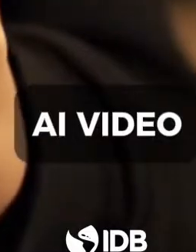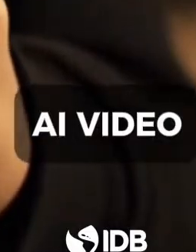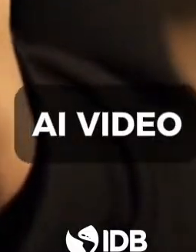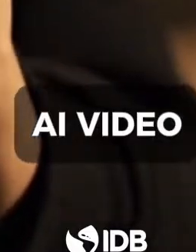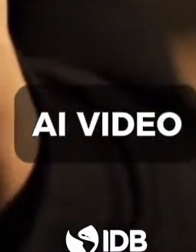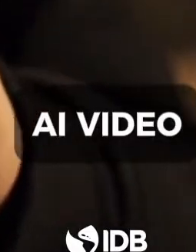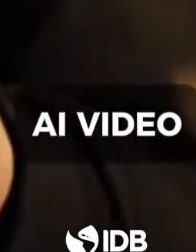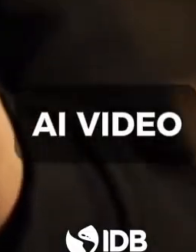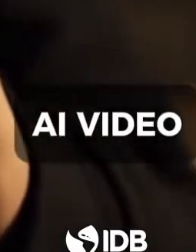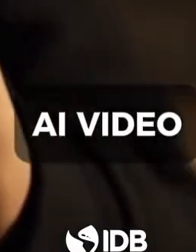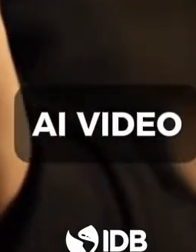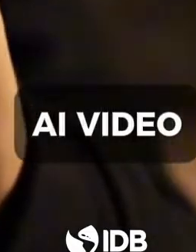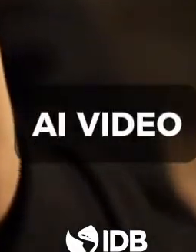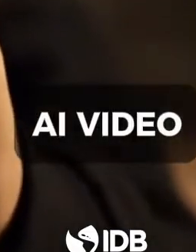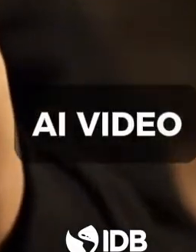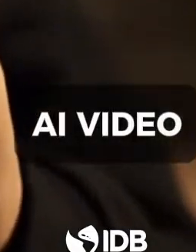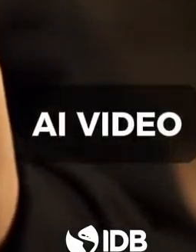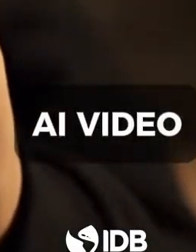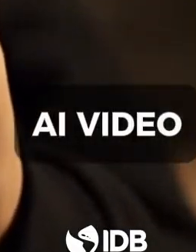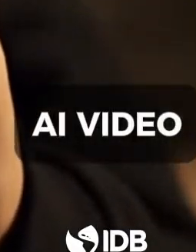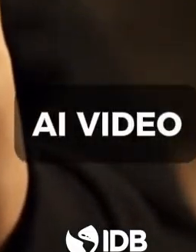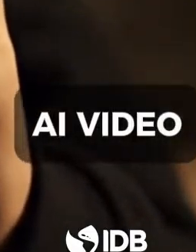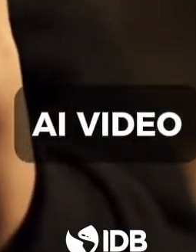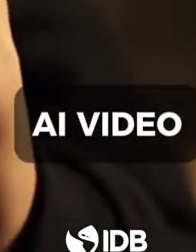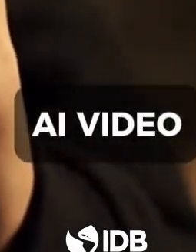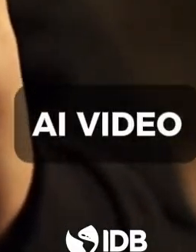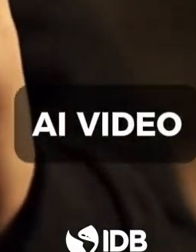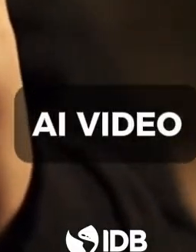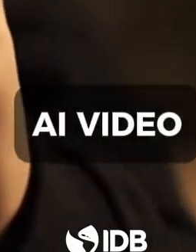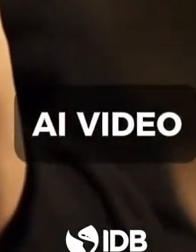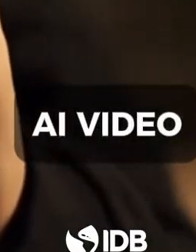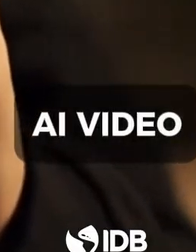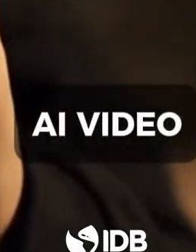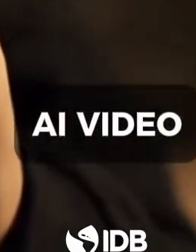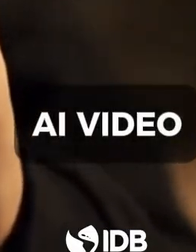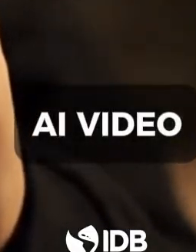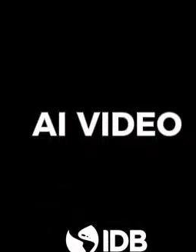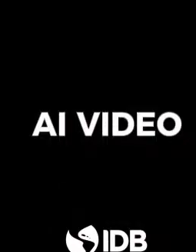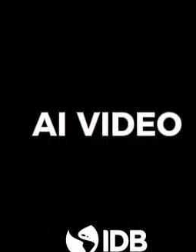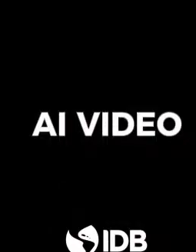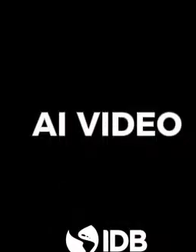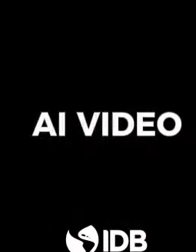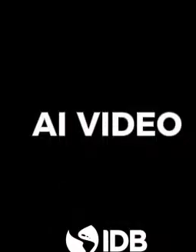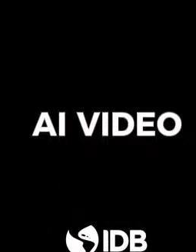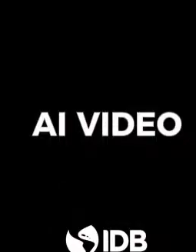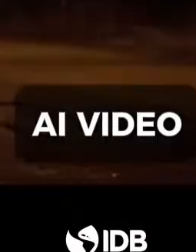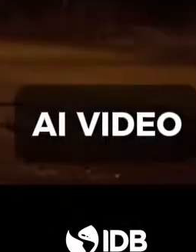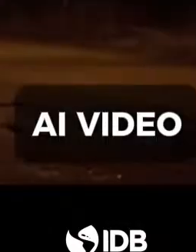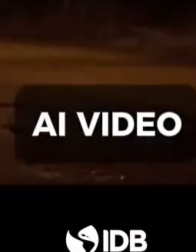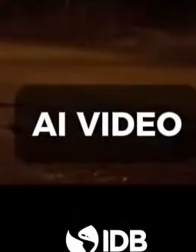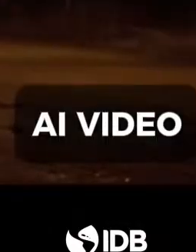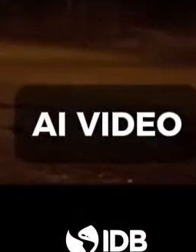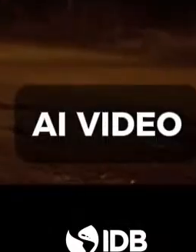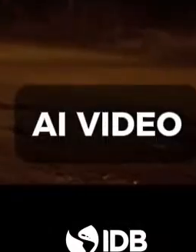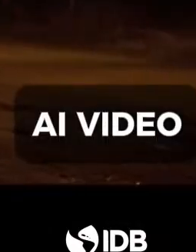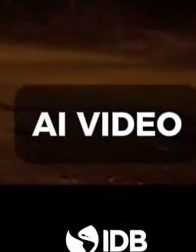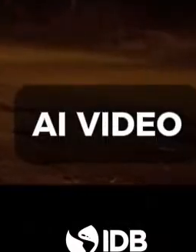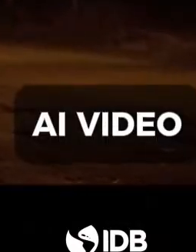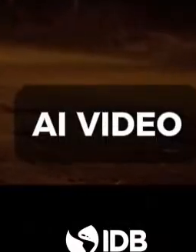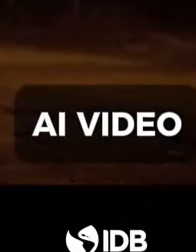say, don't need to learn how to code anymore. Just math, just biology. ¿A quién le creemos? Learning to code was great as a way to learn how to think.